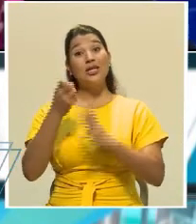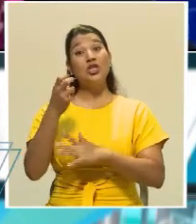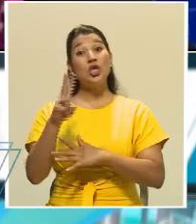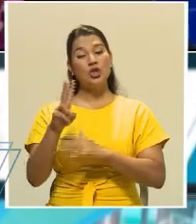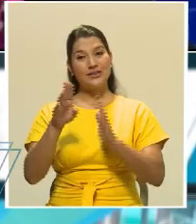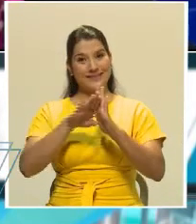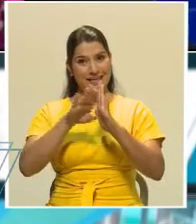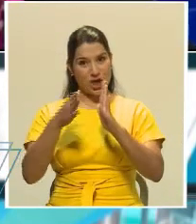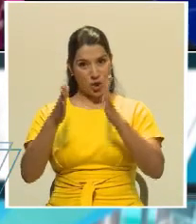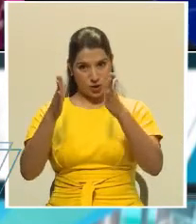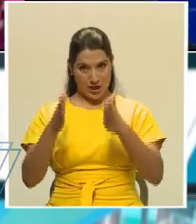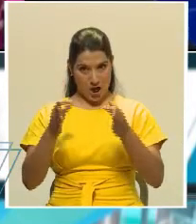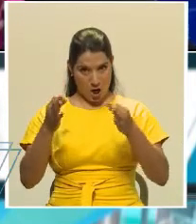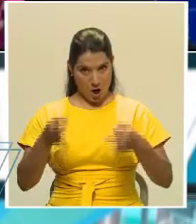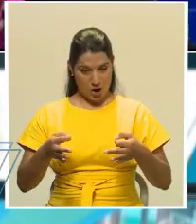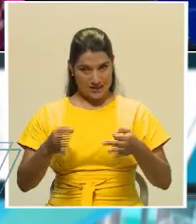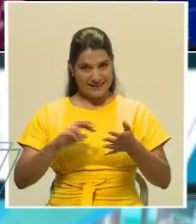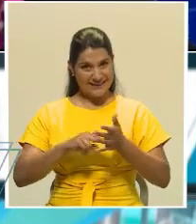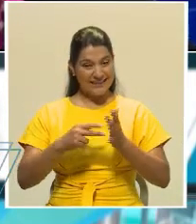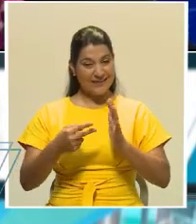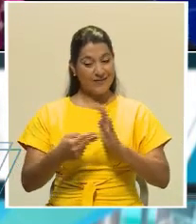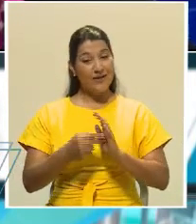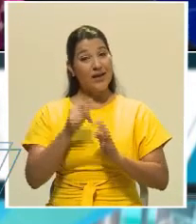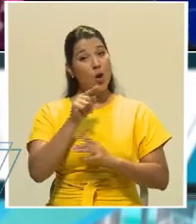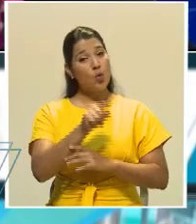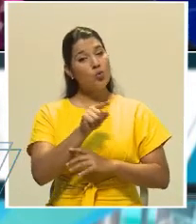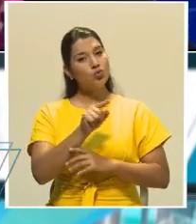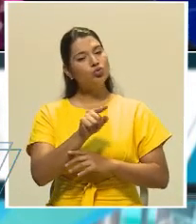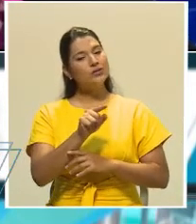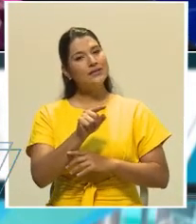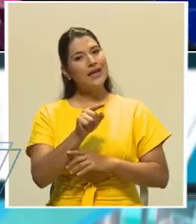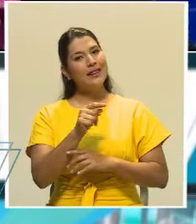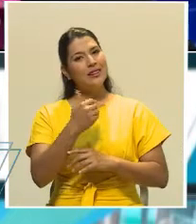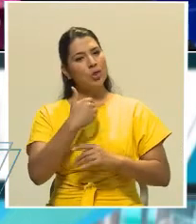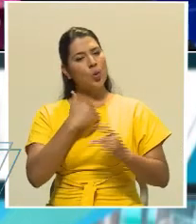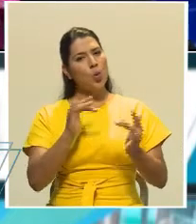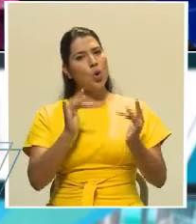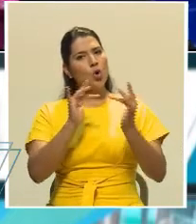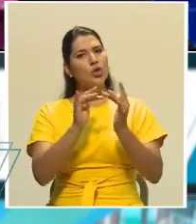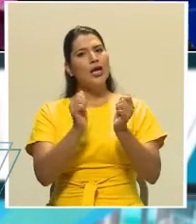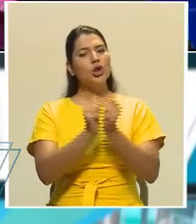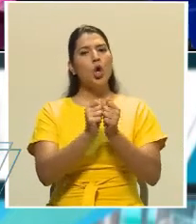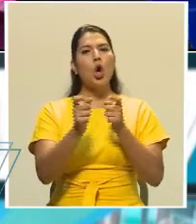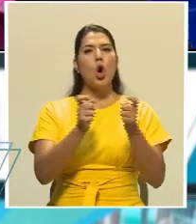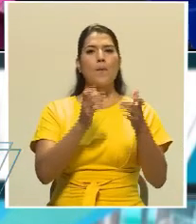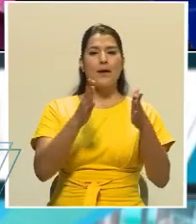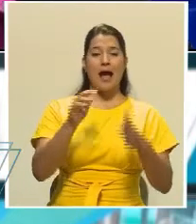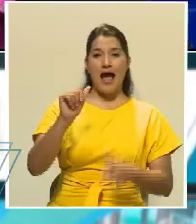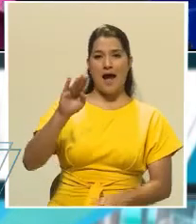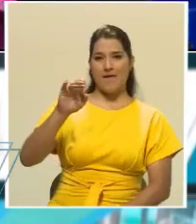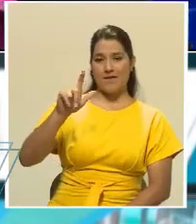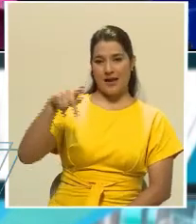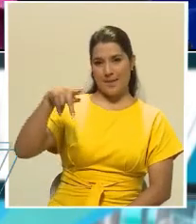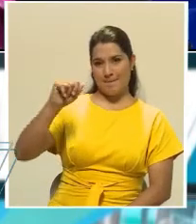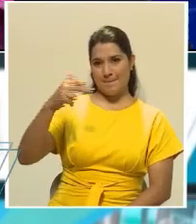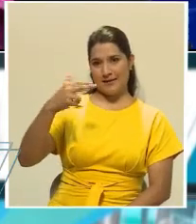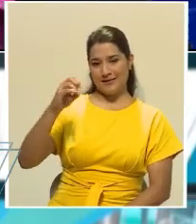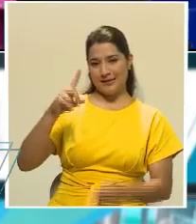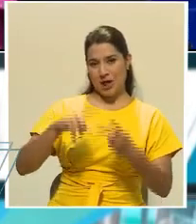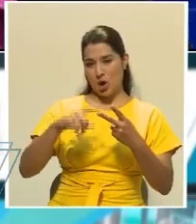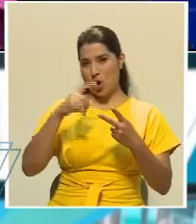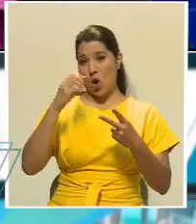es decir, le tocó ver de cerca las administraciones de Abel Pacheco, de Oscar Arias, de